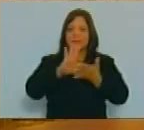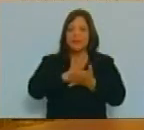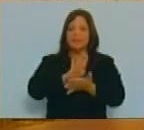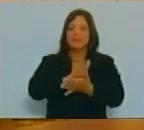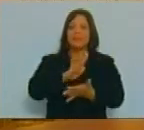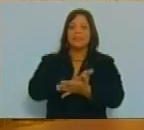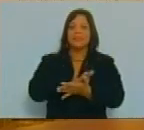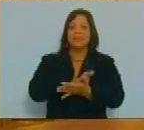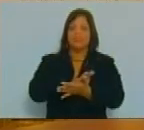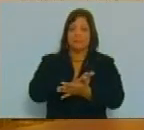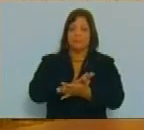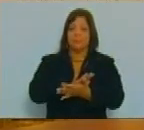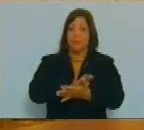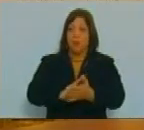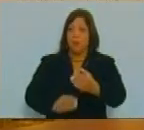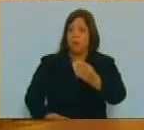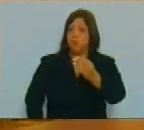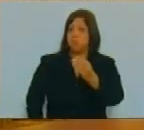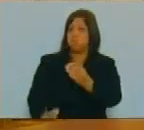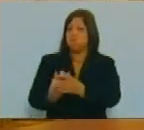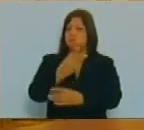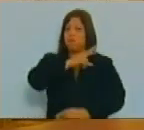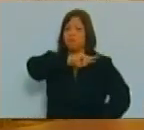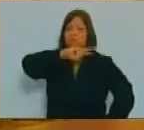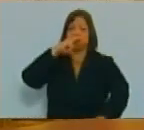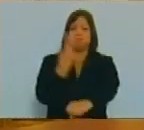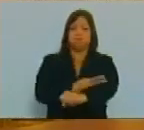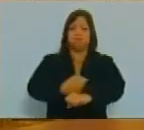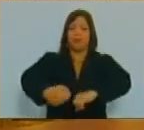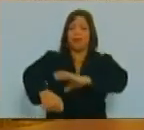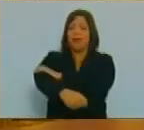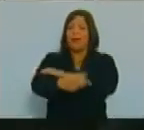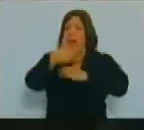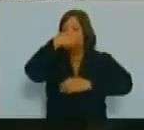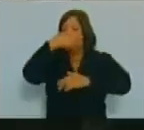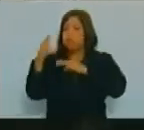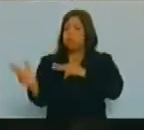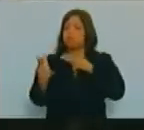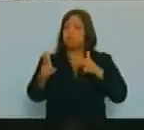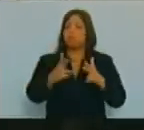porque el espiral de violencia que produjo la derecha terrorista